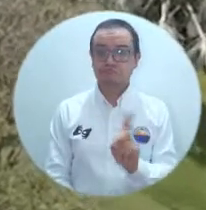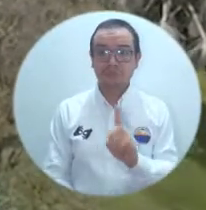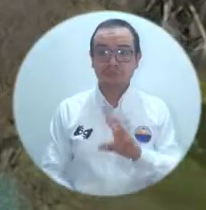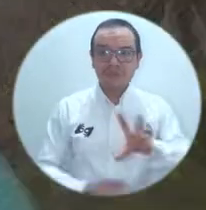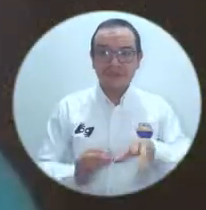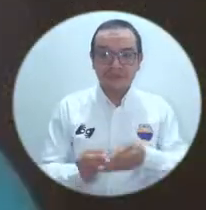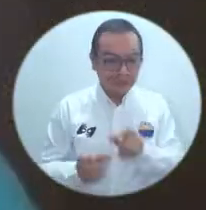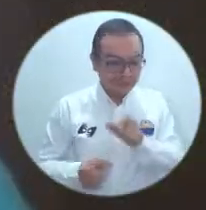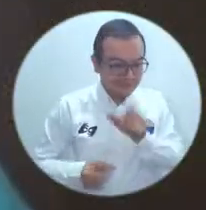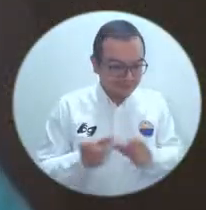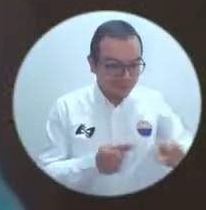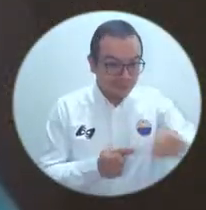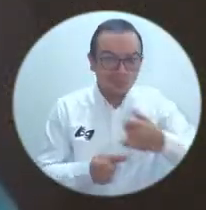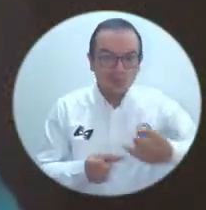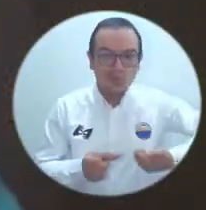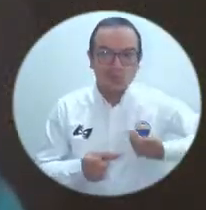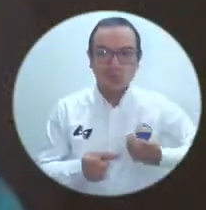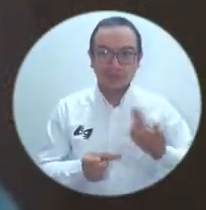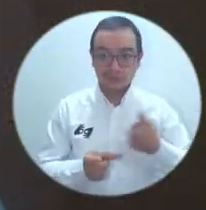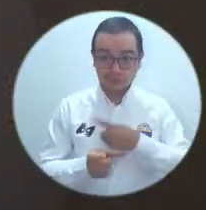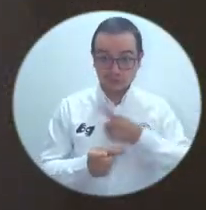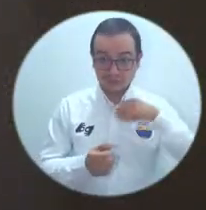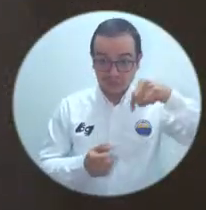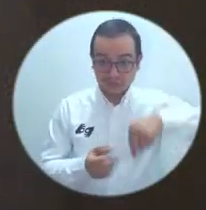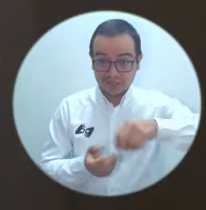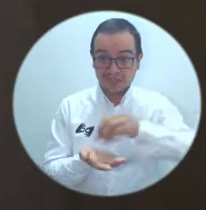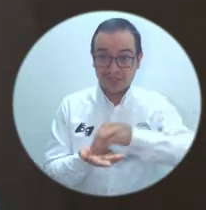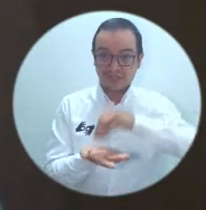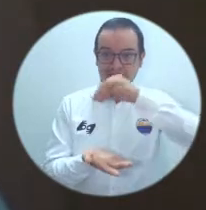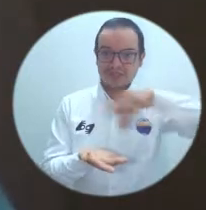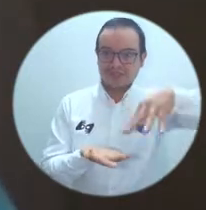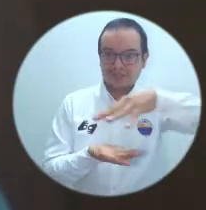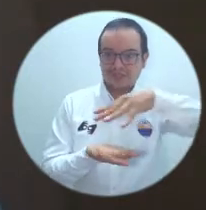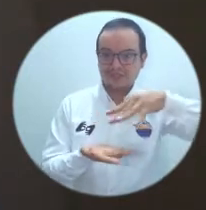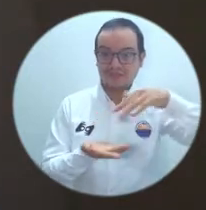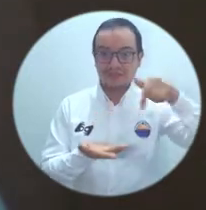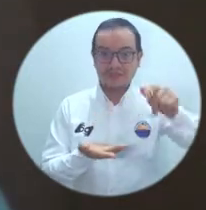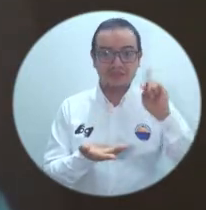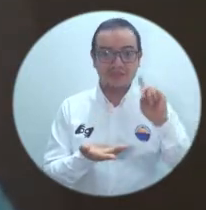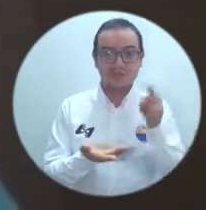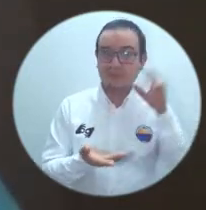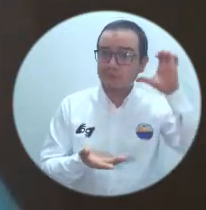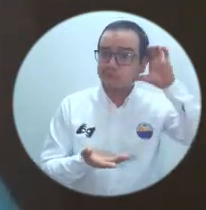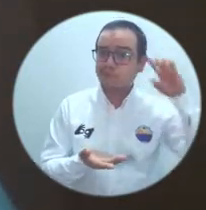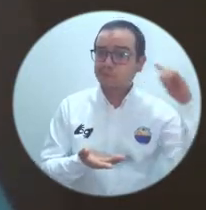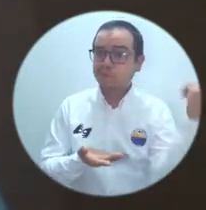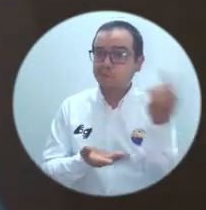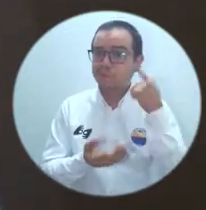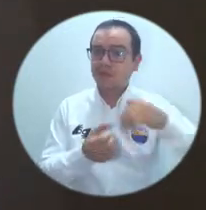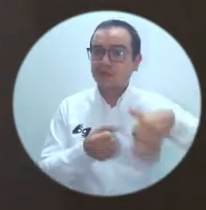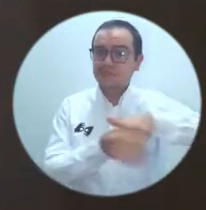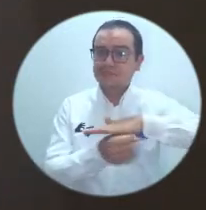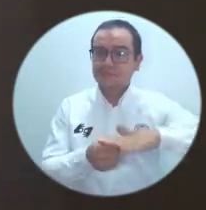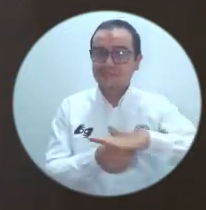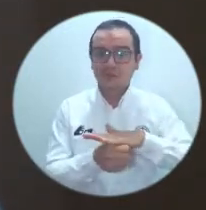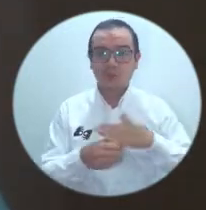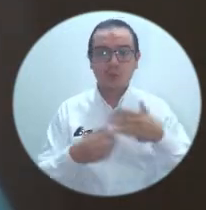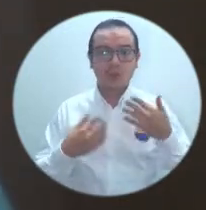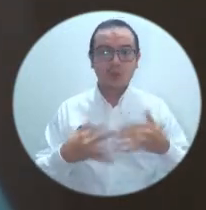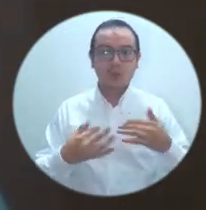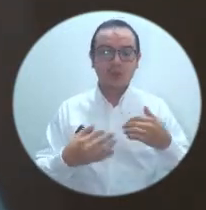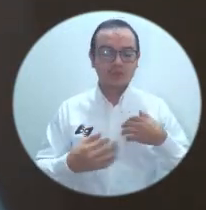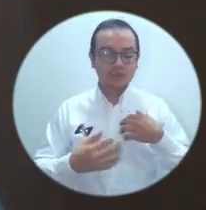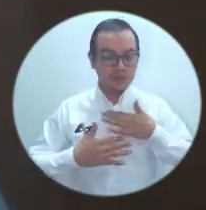finanzas. Para que este sueño que todos los jóvenes magdalenenses tenemos hoy, teniendo en cuenta la situación en la que